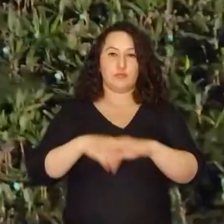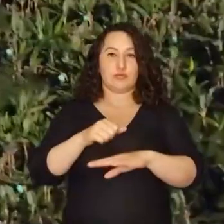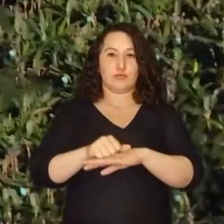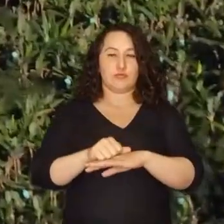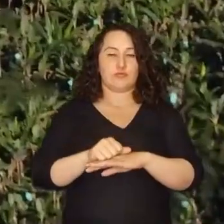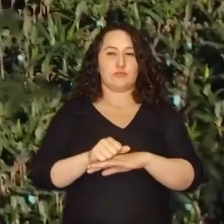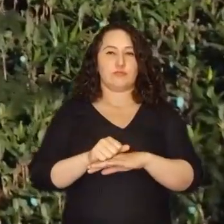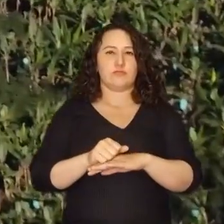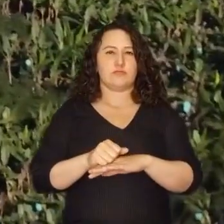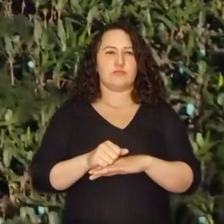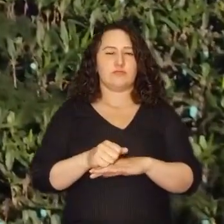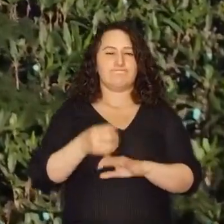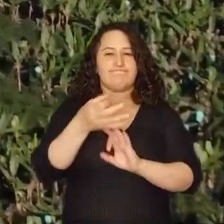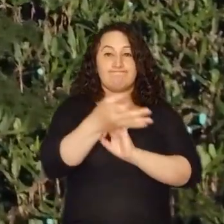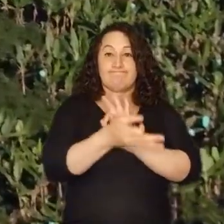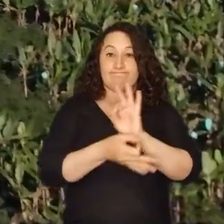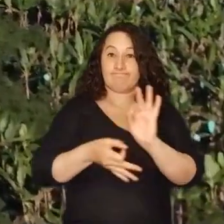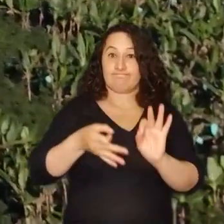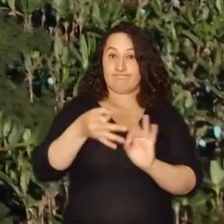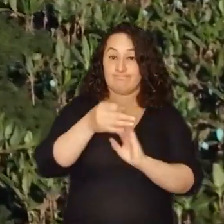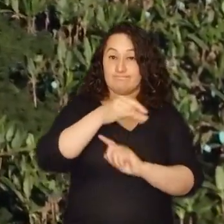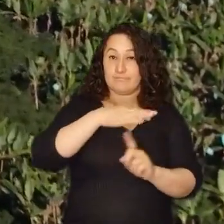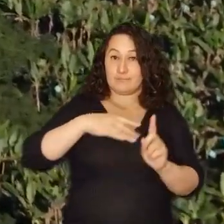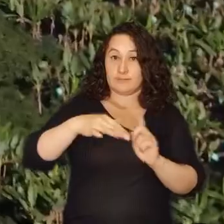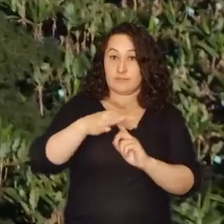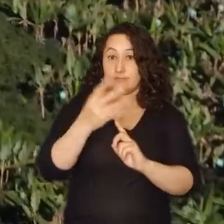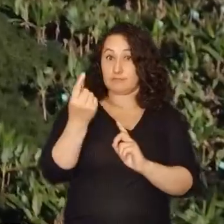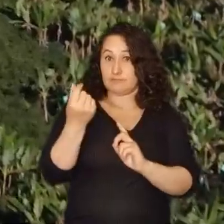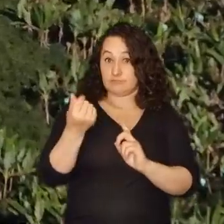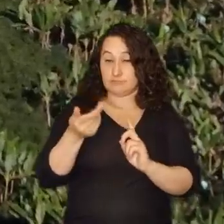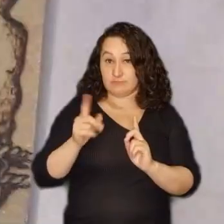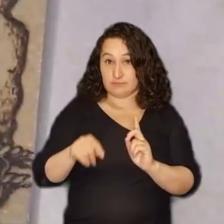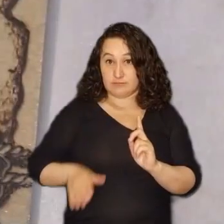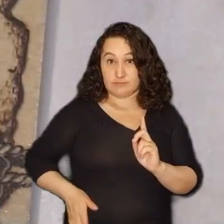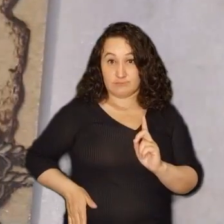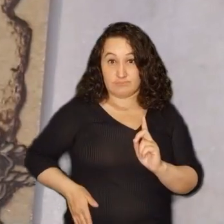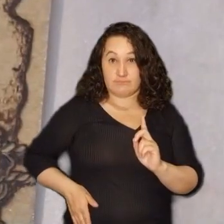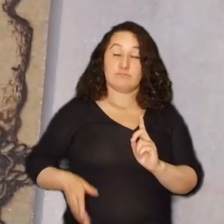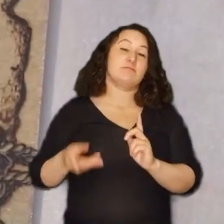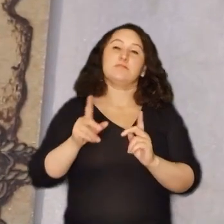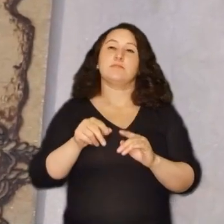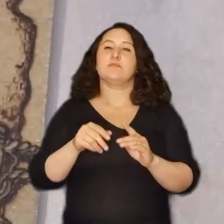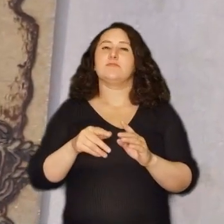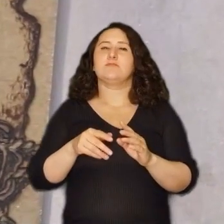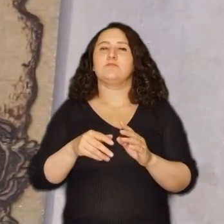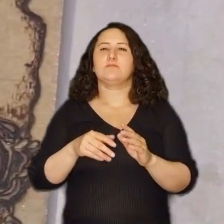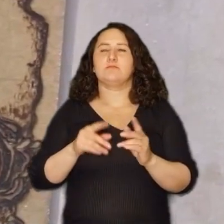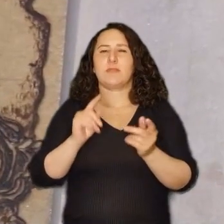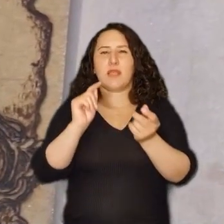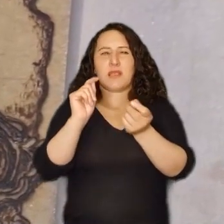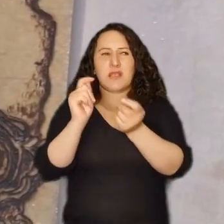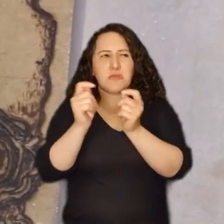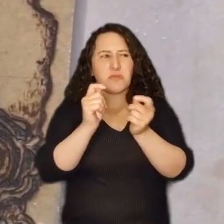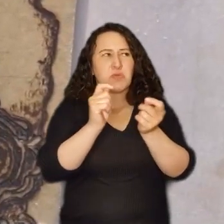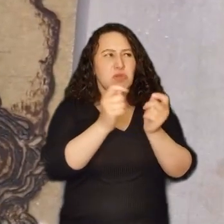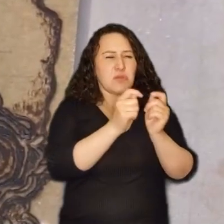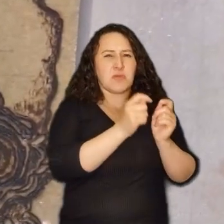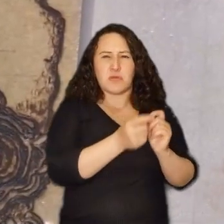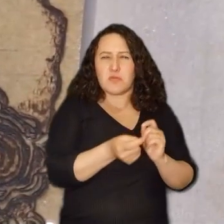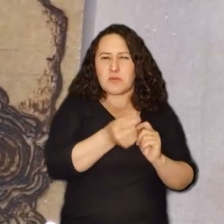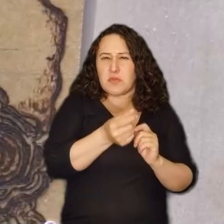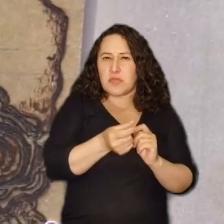Claro. Y cuidando el medio ambiente, cuidamos nuestro bolsillo y cuidamos el ambiente, con pequeñas modificaciones de la